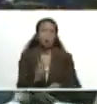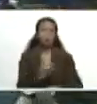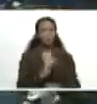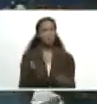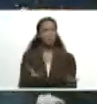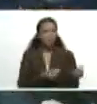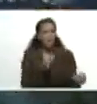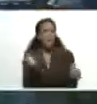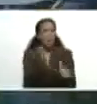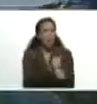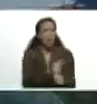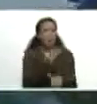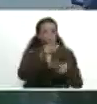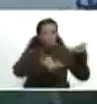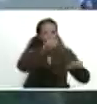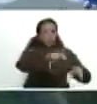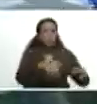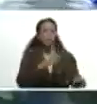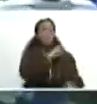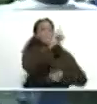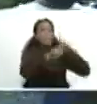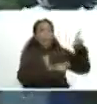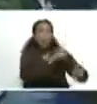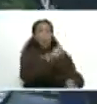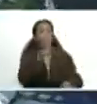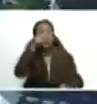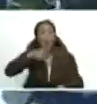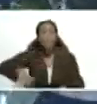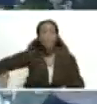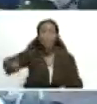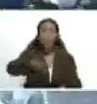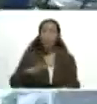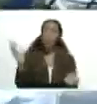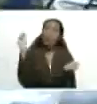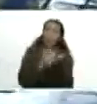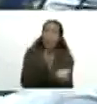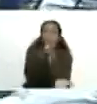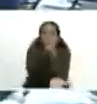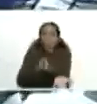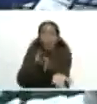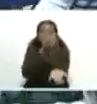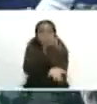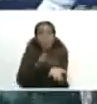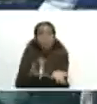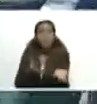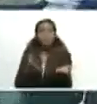¿Y qué quieren ustedes? Le pregunto yo al pueblo de Venezuela. ¿Ustedes quieren otra vez las guarimbas?